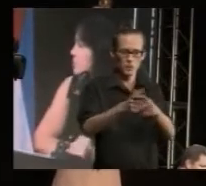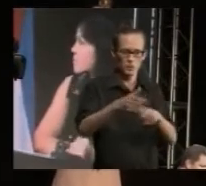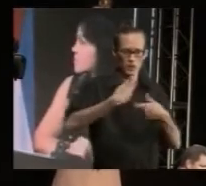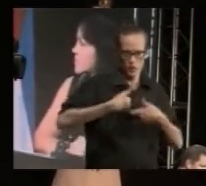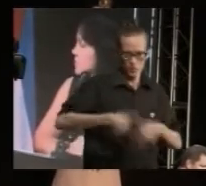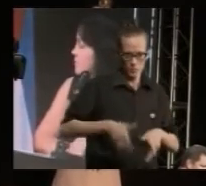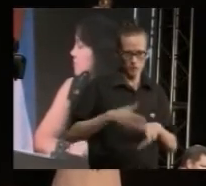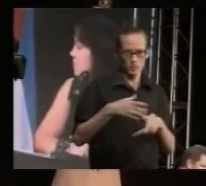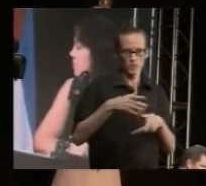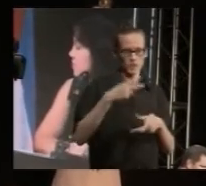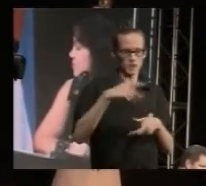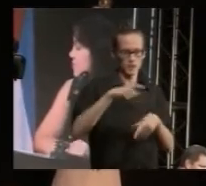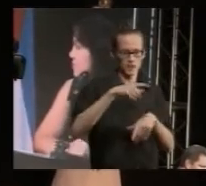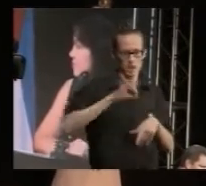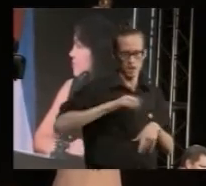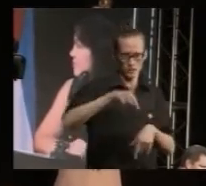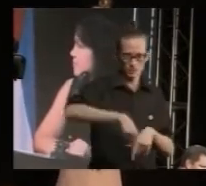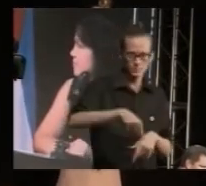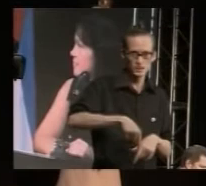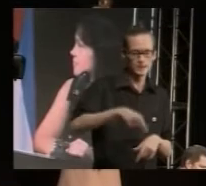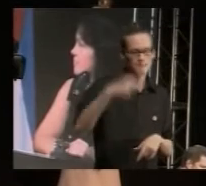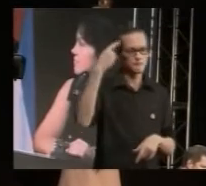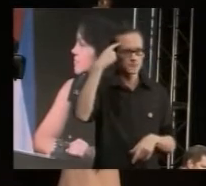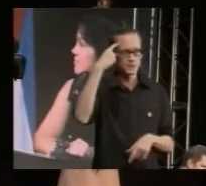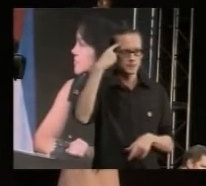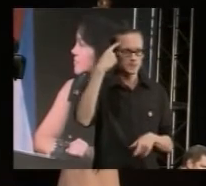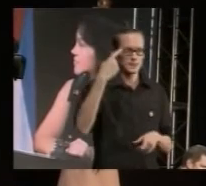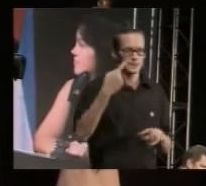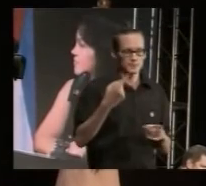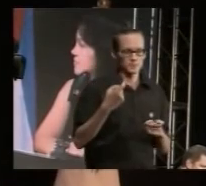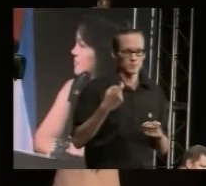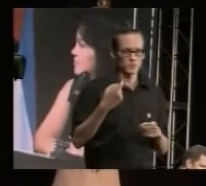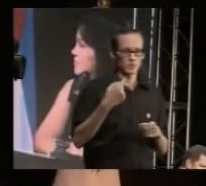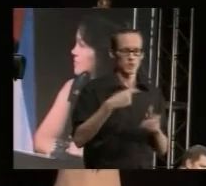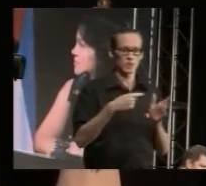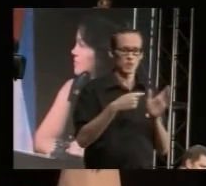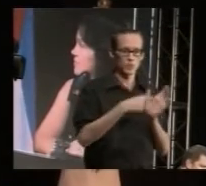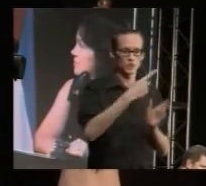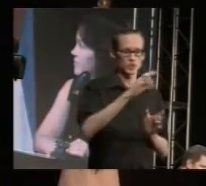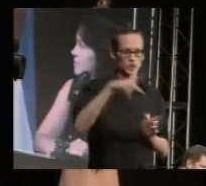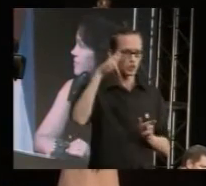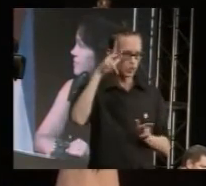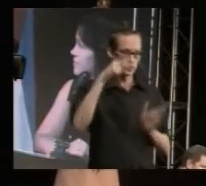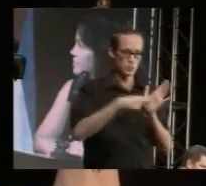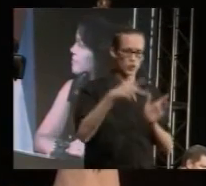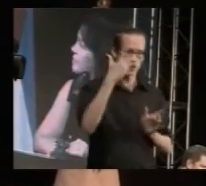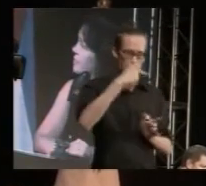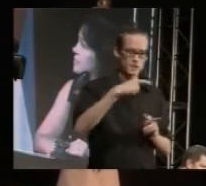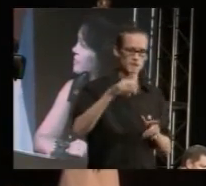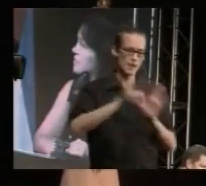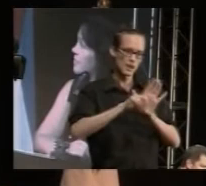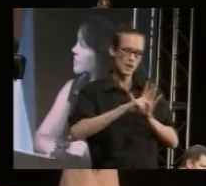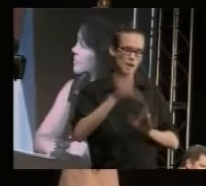ordinarias correspondiente al año en curso y considerando que conforme lo establece el artículo 108, inciso H, de la Ley